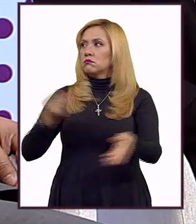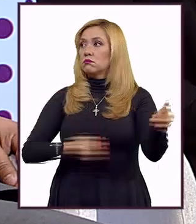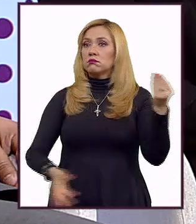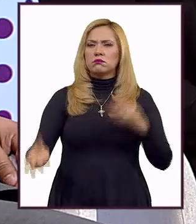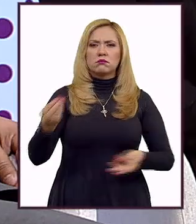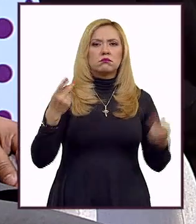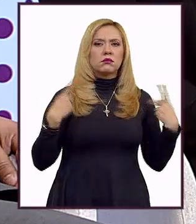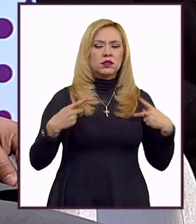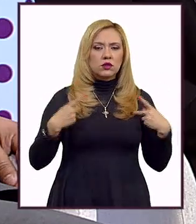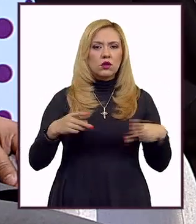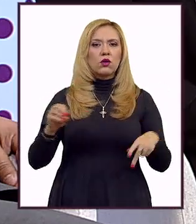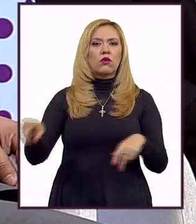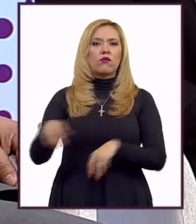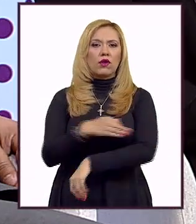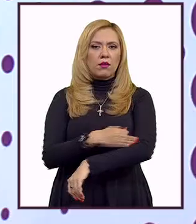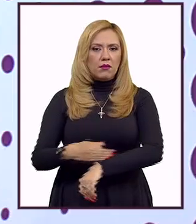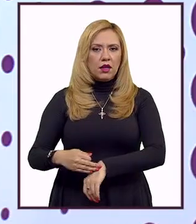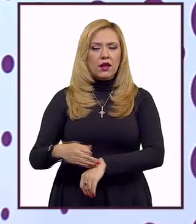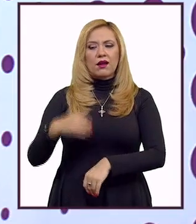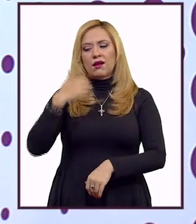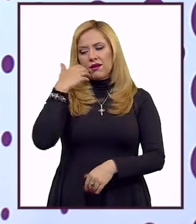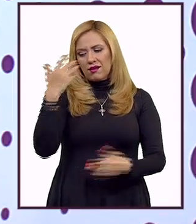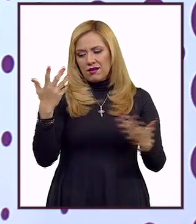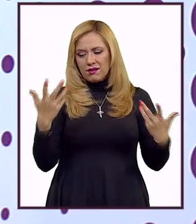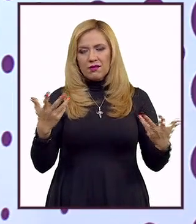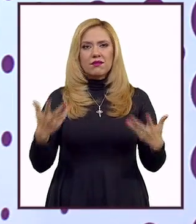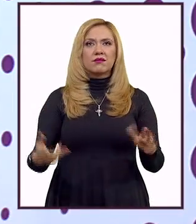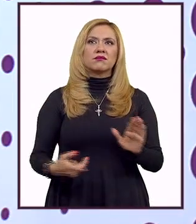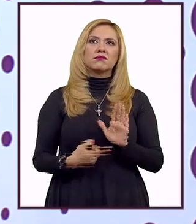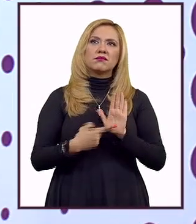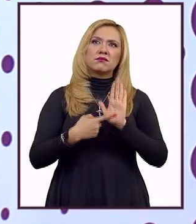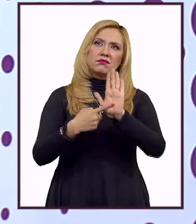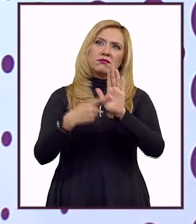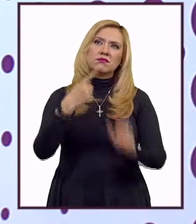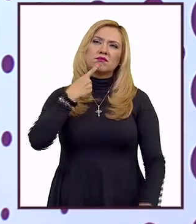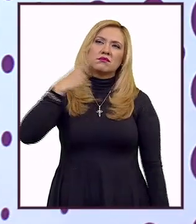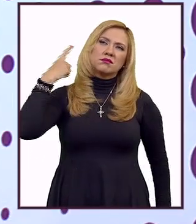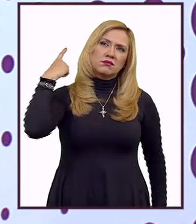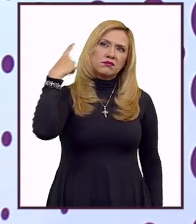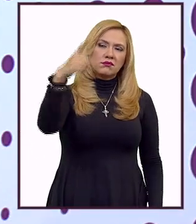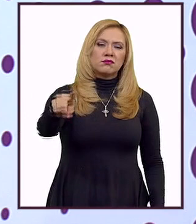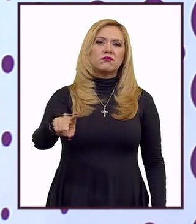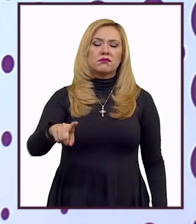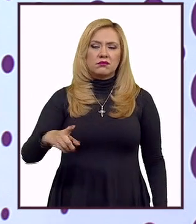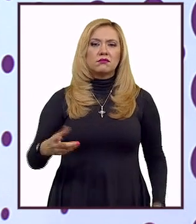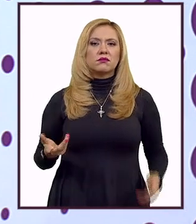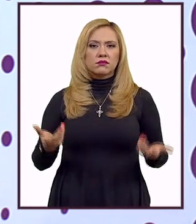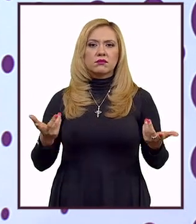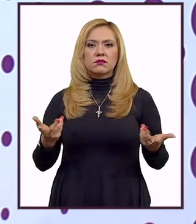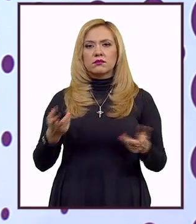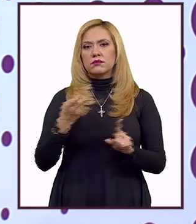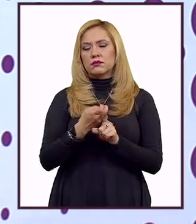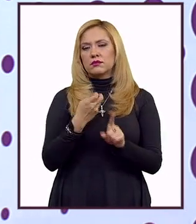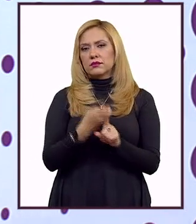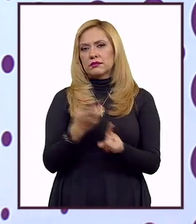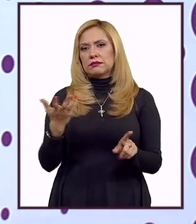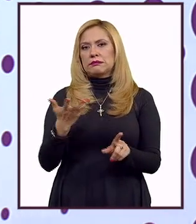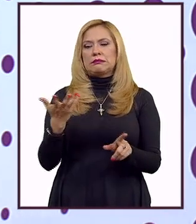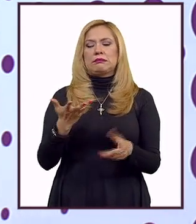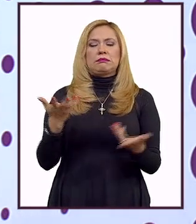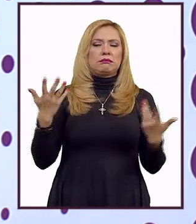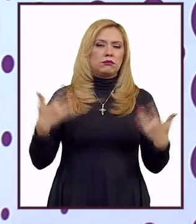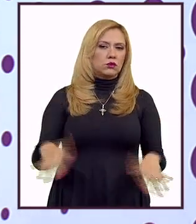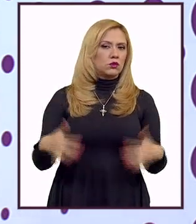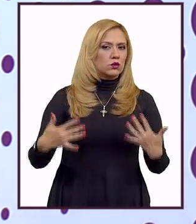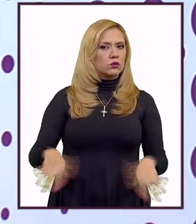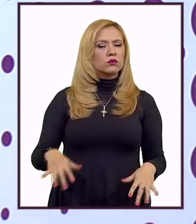víctimas o de sus familiares que desean presentar alguna denuncia de este tipo de actos o omisiones que